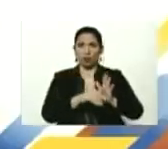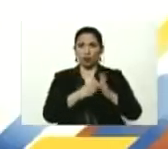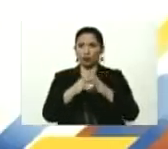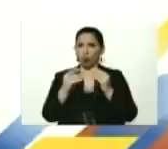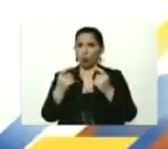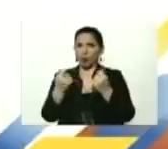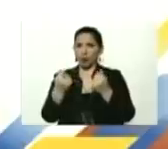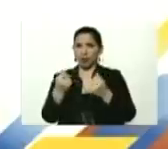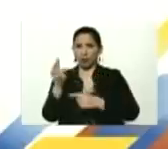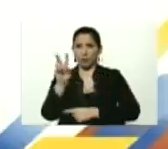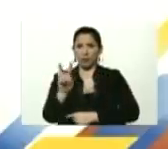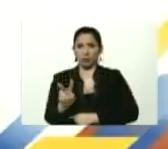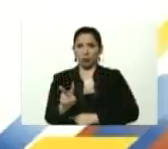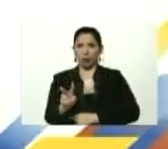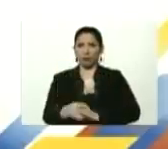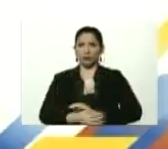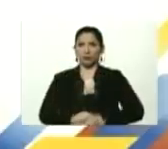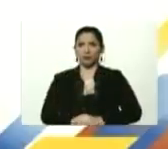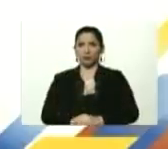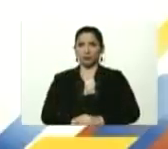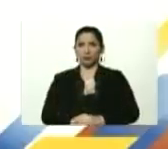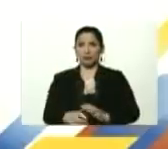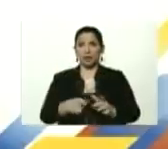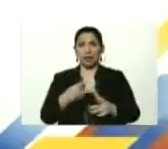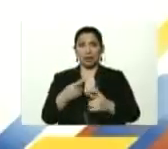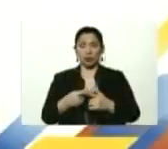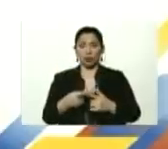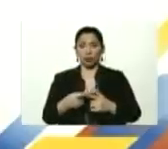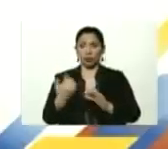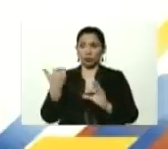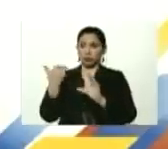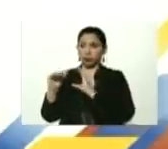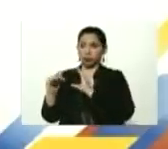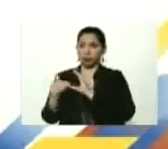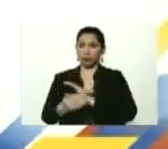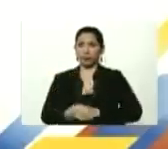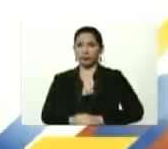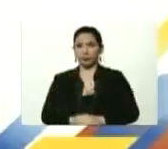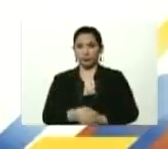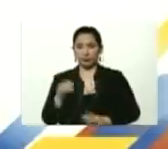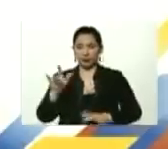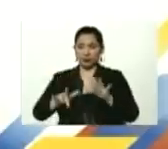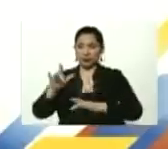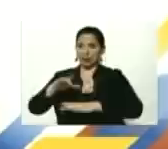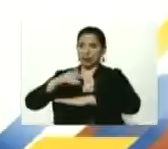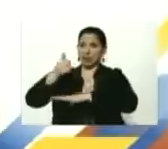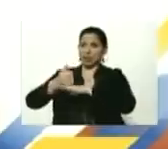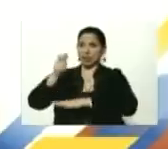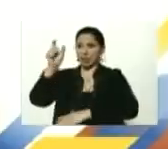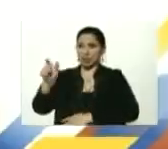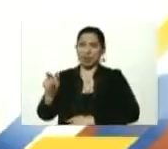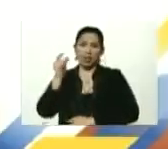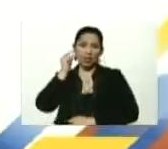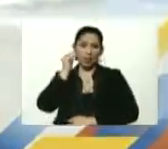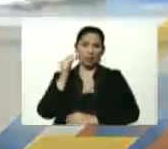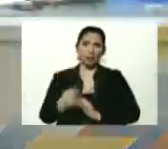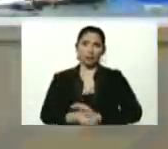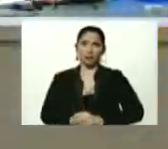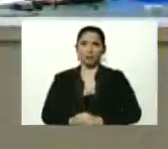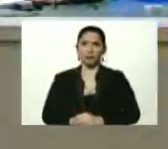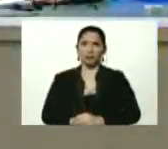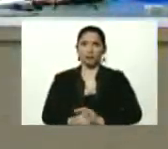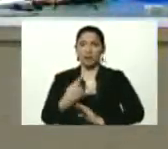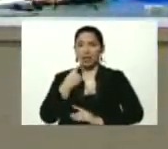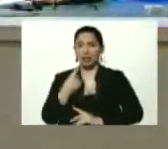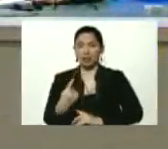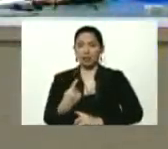activos de nuestra patria. Entonces él envía una carta a la secretaria general, McKinney, y le